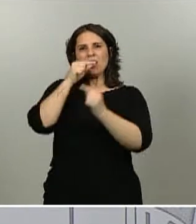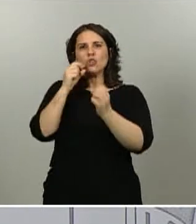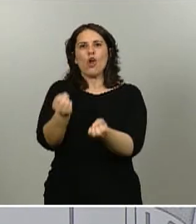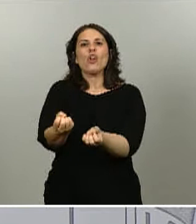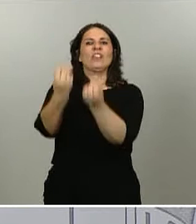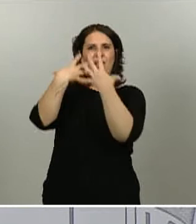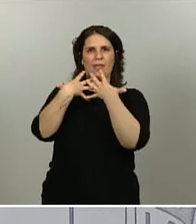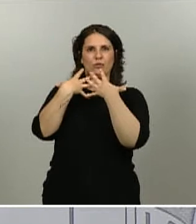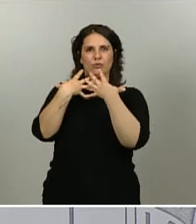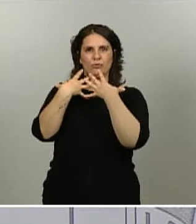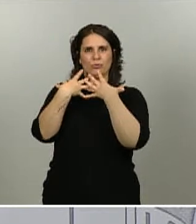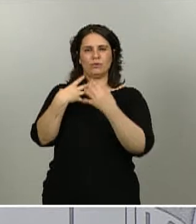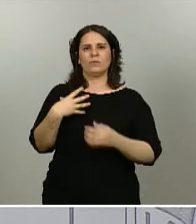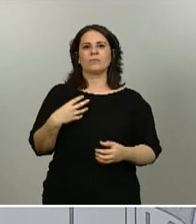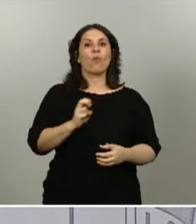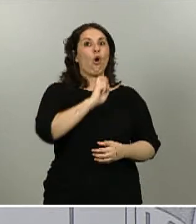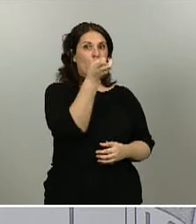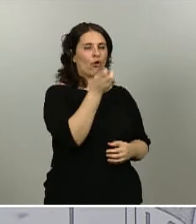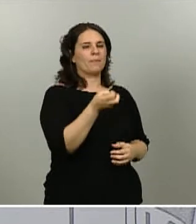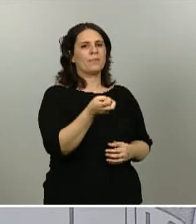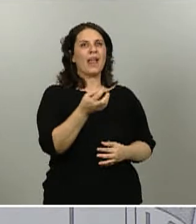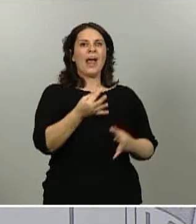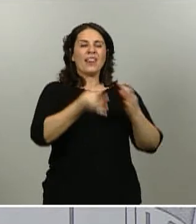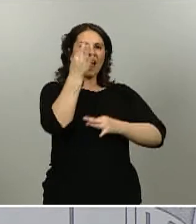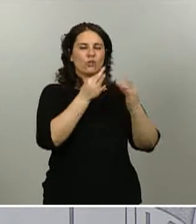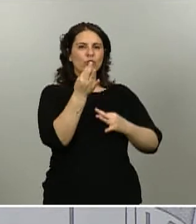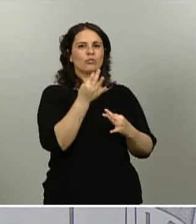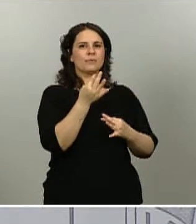que corresponden a fechas de defunción de los últimos 7 días.